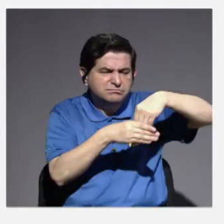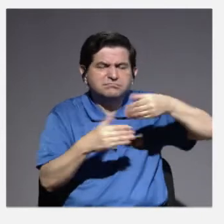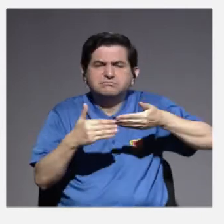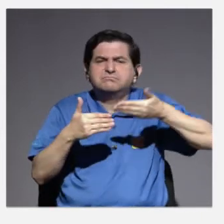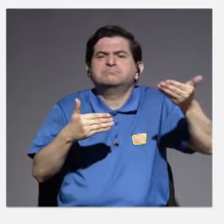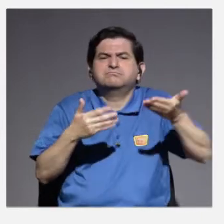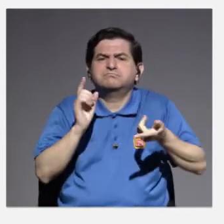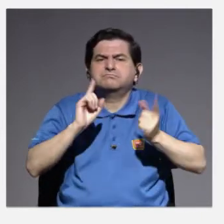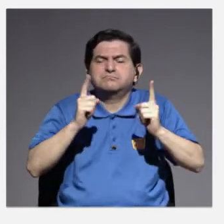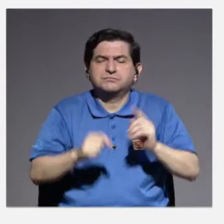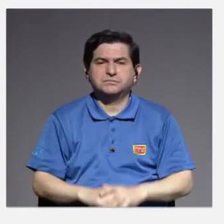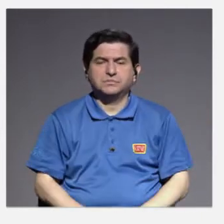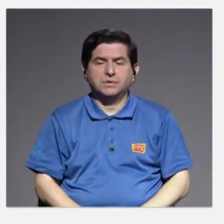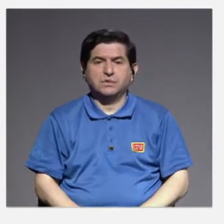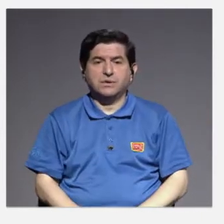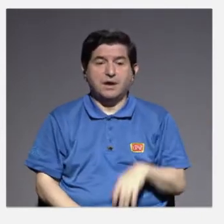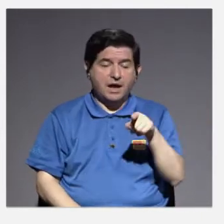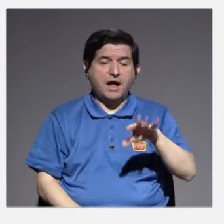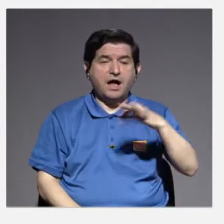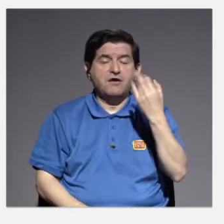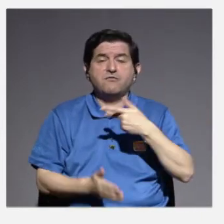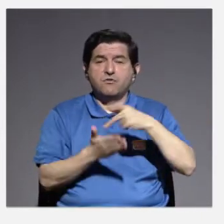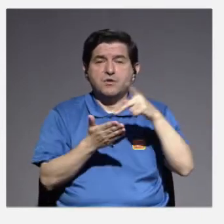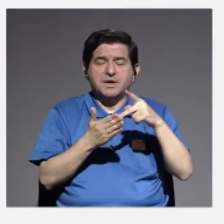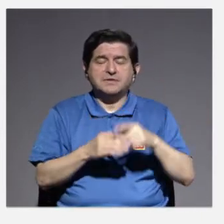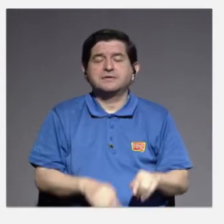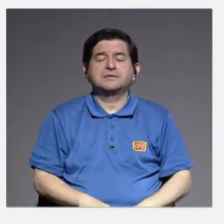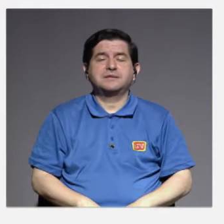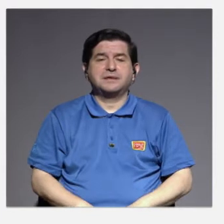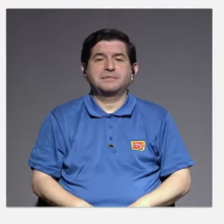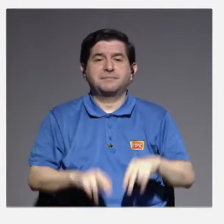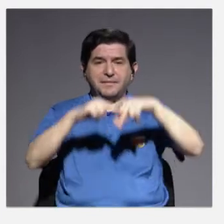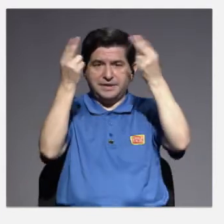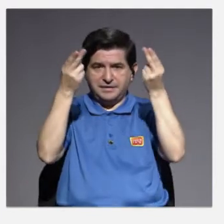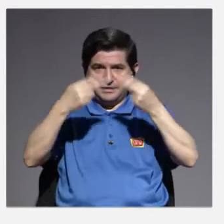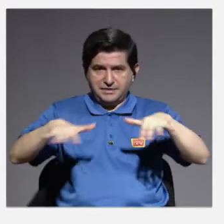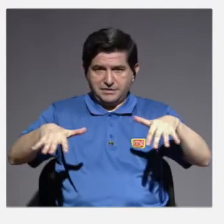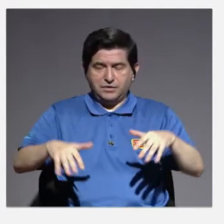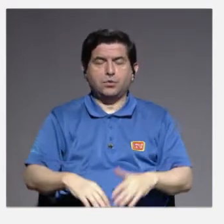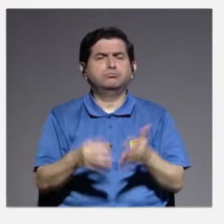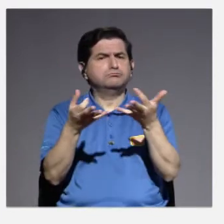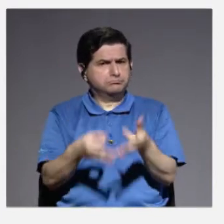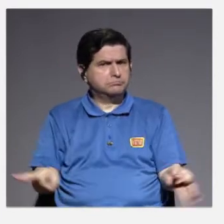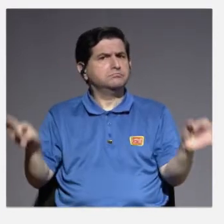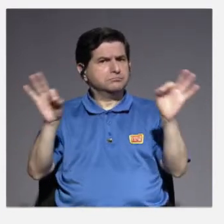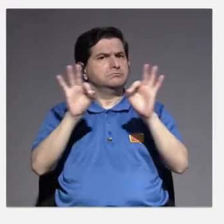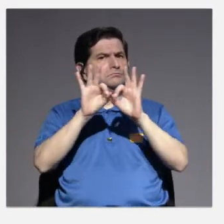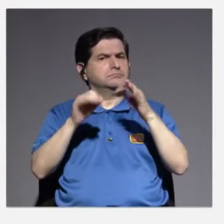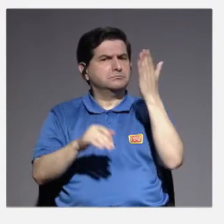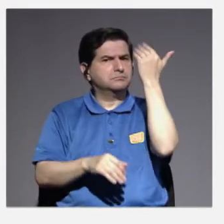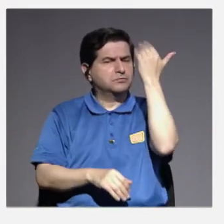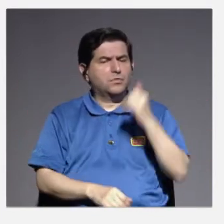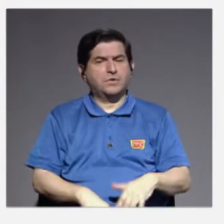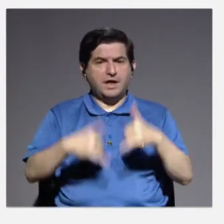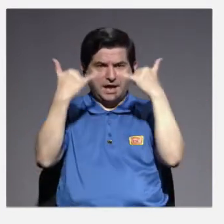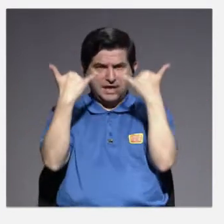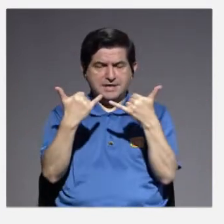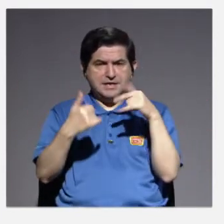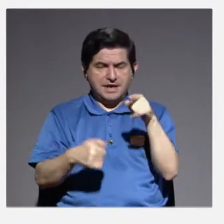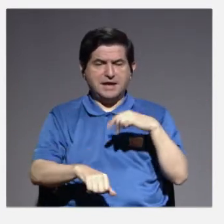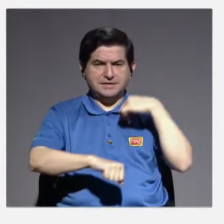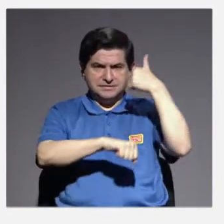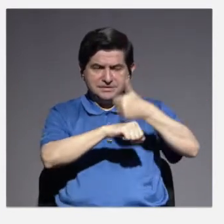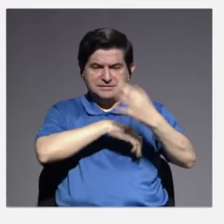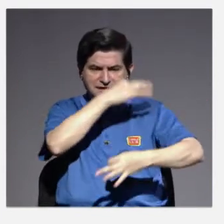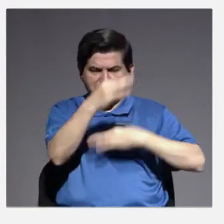como canales digitales de pago y similares. Esto es importante porque una vez que se logra establecer